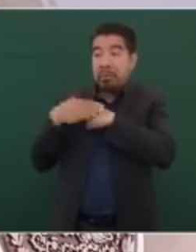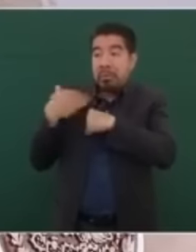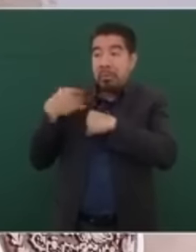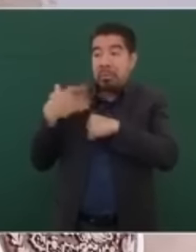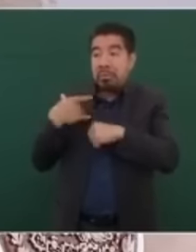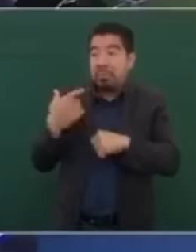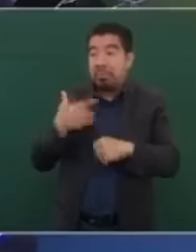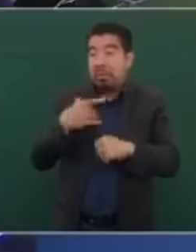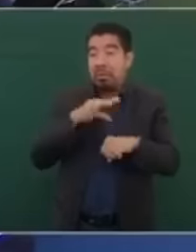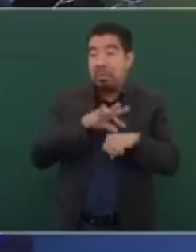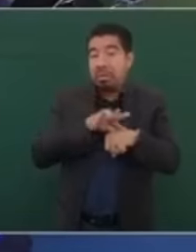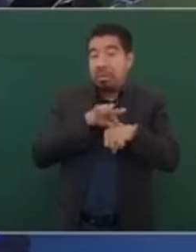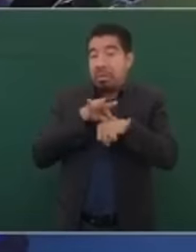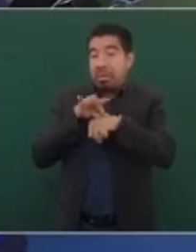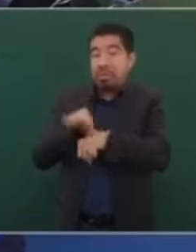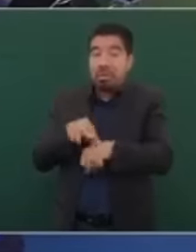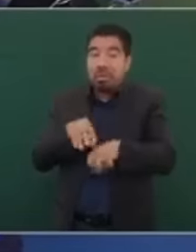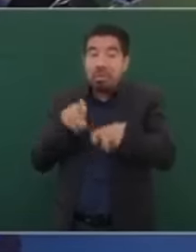y me trajeron.